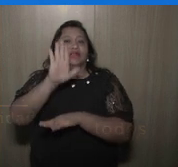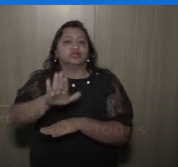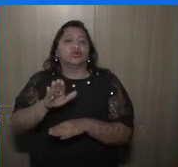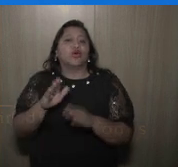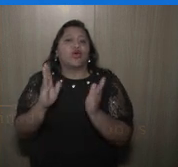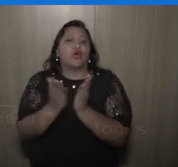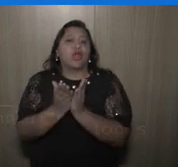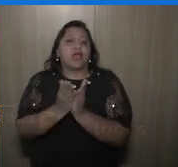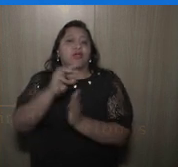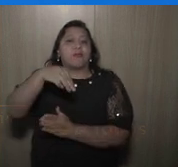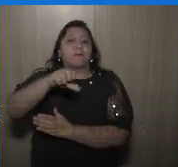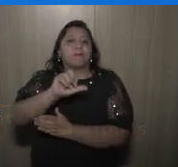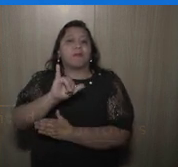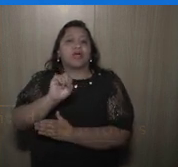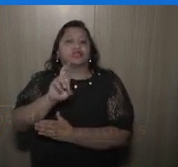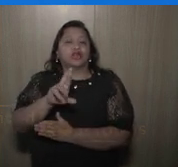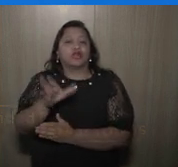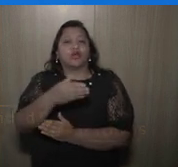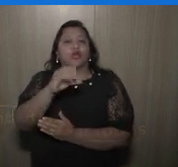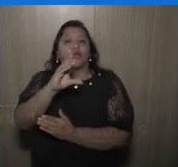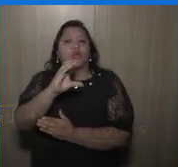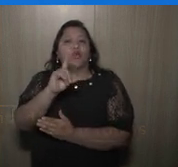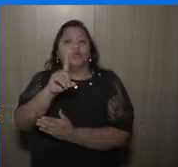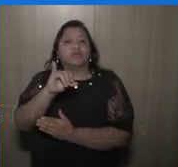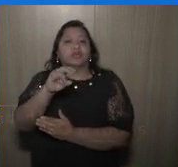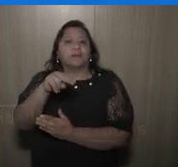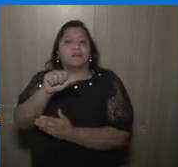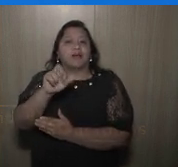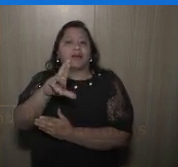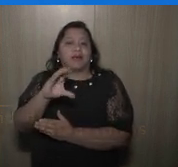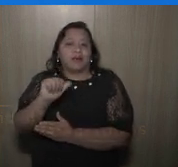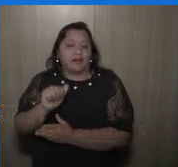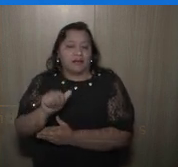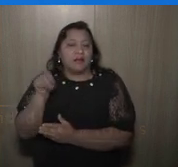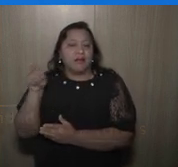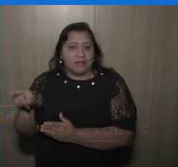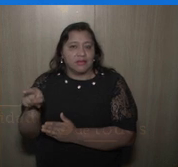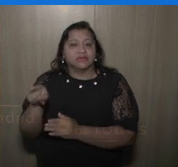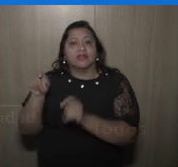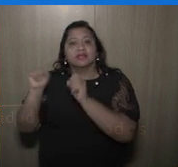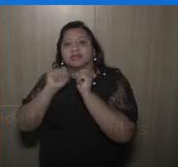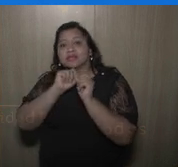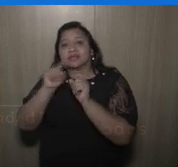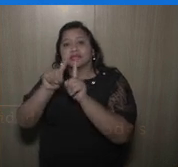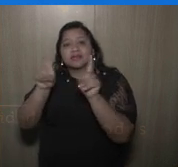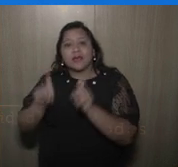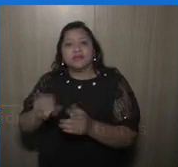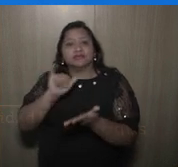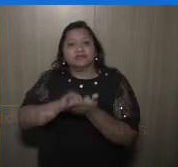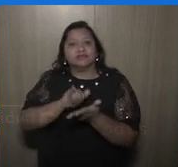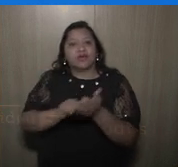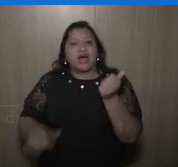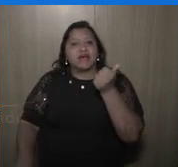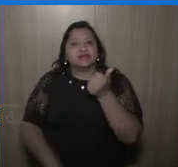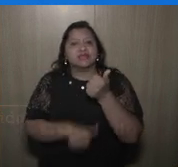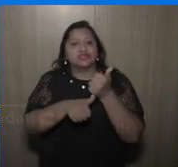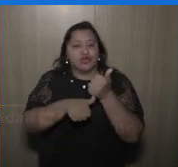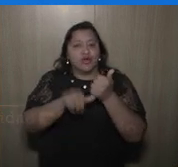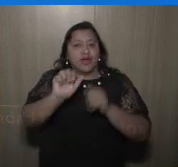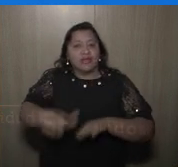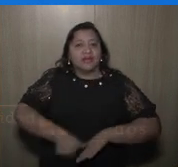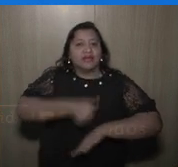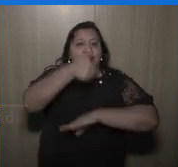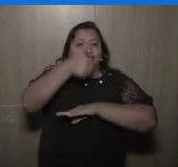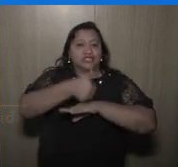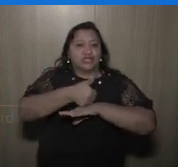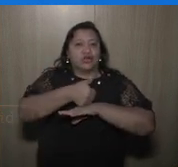Cundinamarca. Precisamente para conversar sobre estos temas, hemos convocado a la asesora de la dirección del Departamento